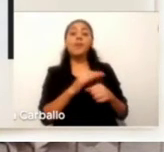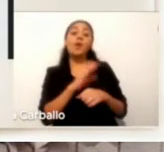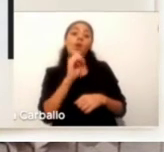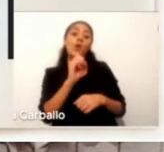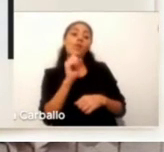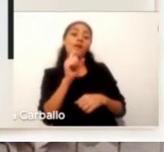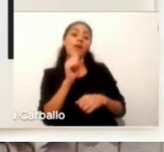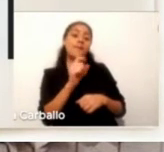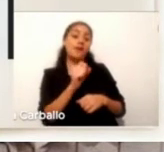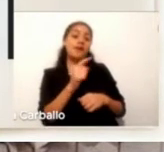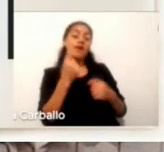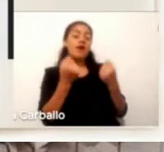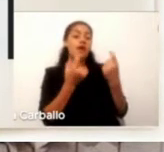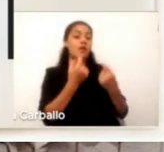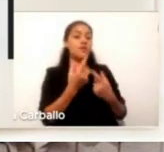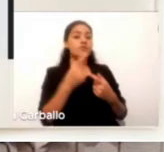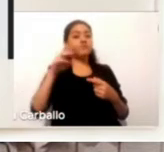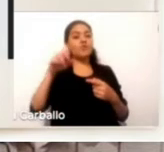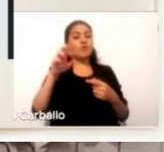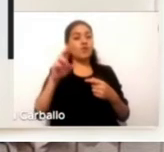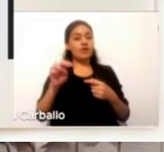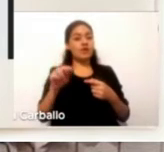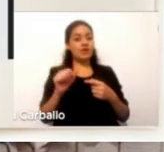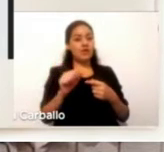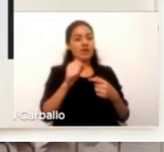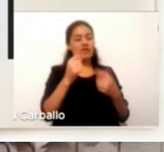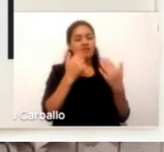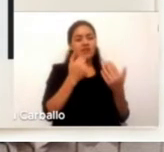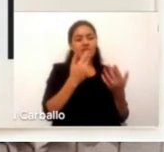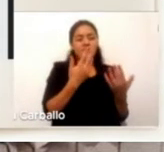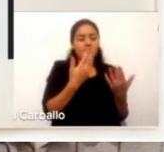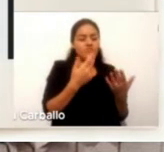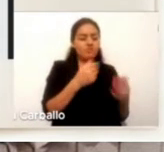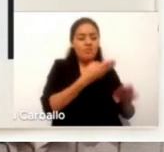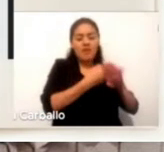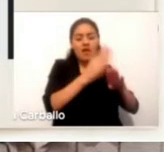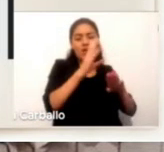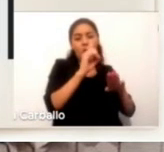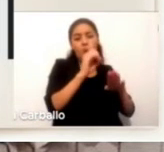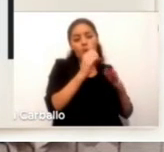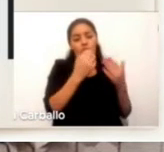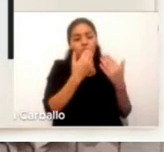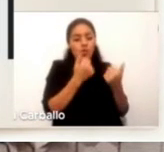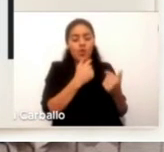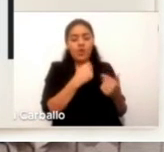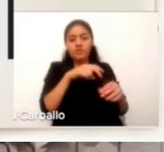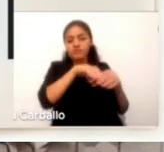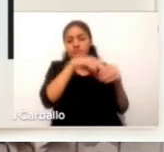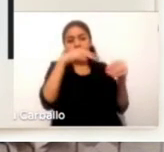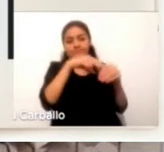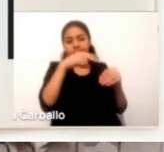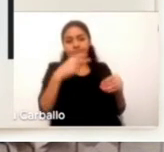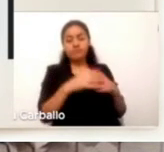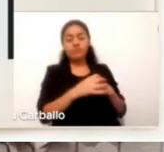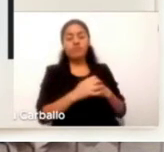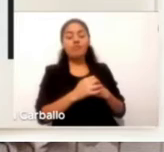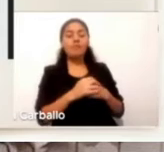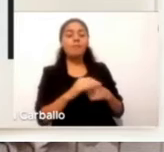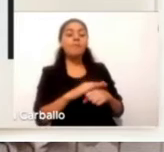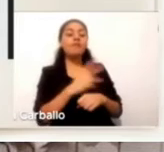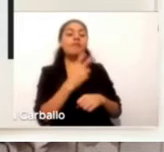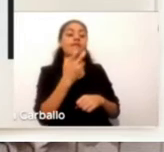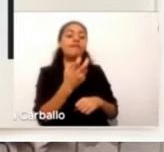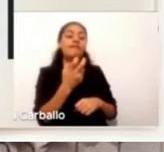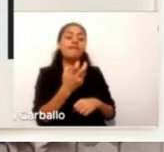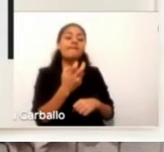cargos controvertidos por Morena aparecen en blanco o vacíos. En el primero de los casos, si las personas referidas por el partido actor